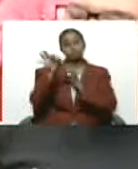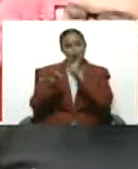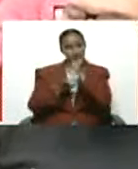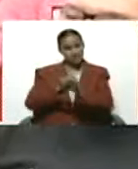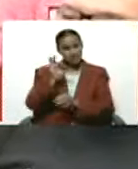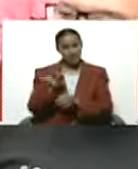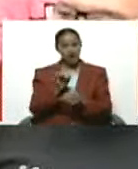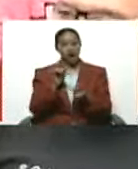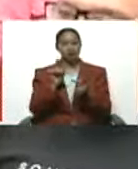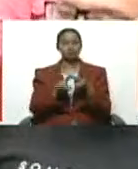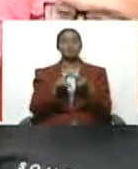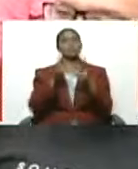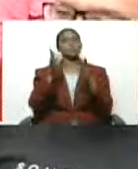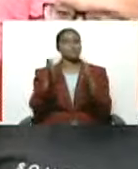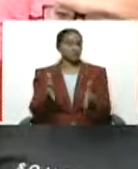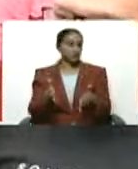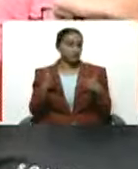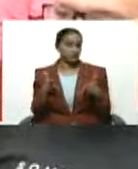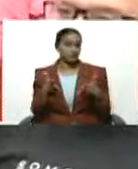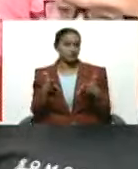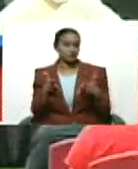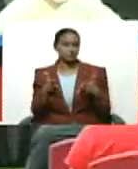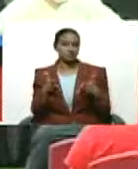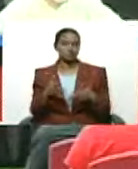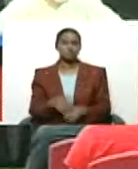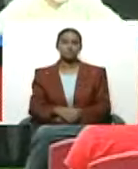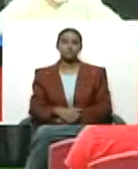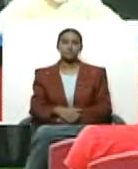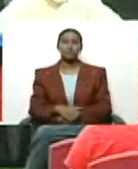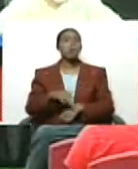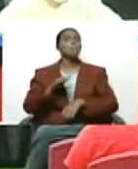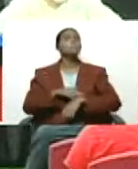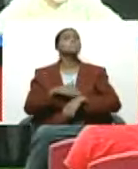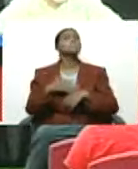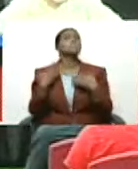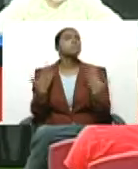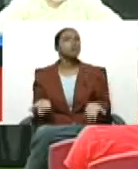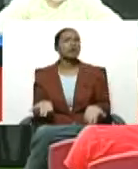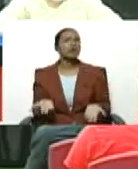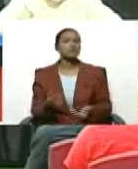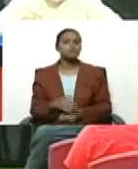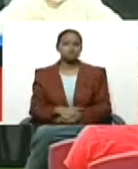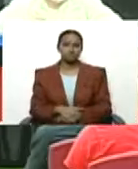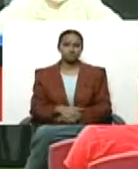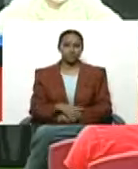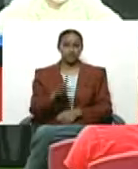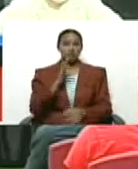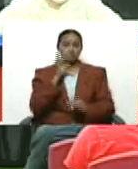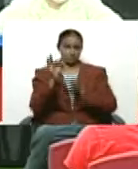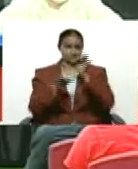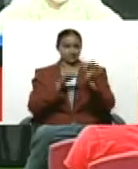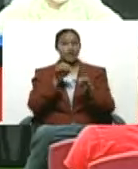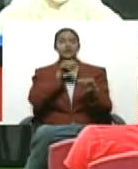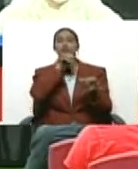vencer. Convencer para vencer. ¿Por qué? Yo tengo que tener los argumentos.